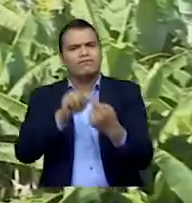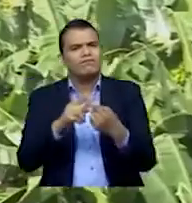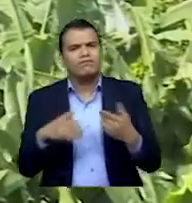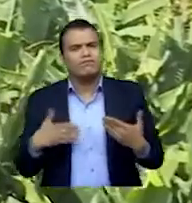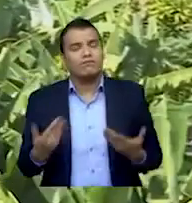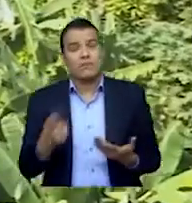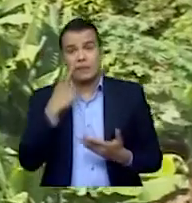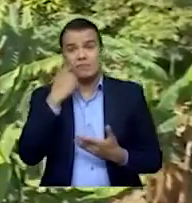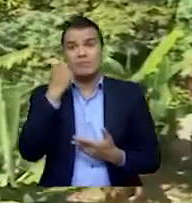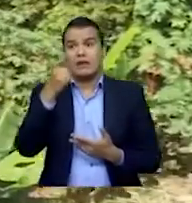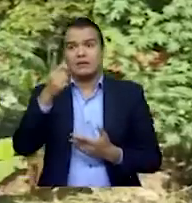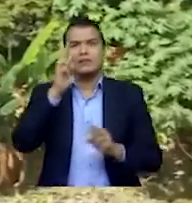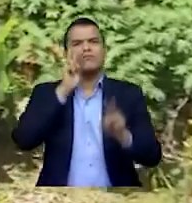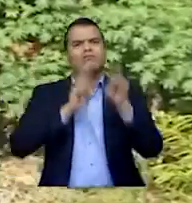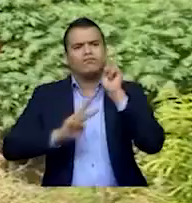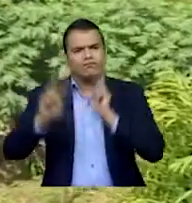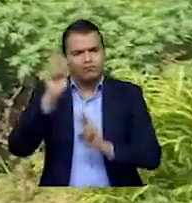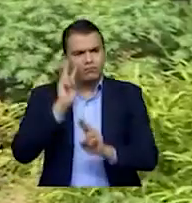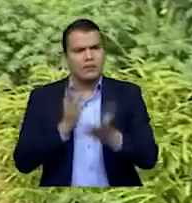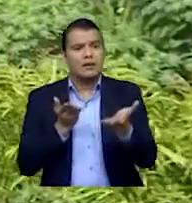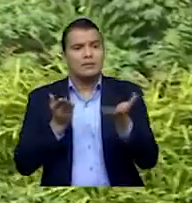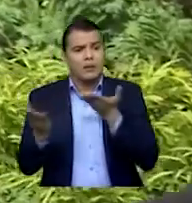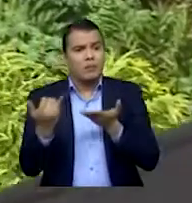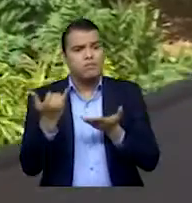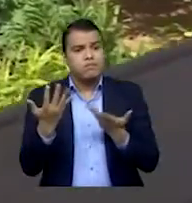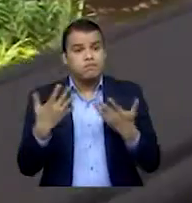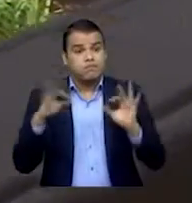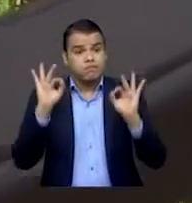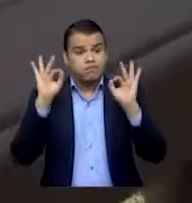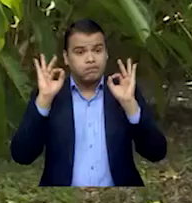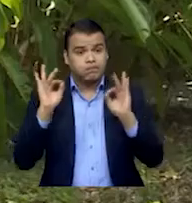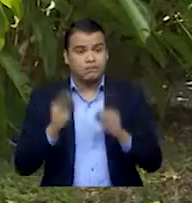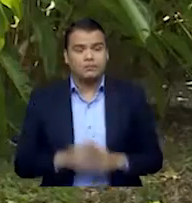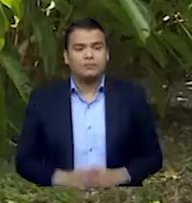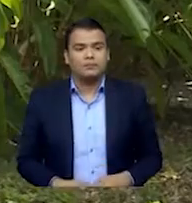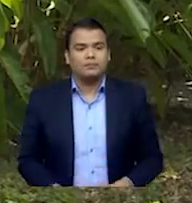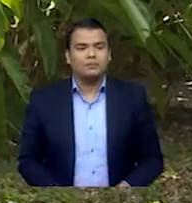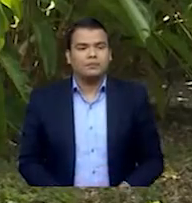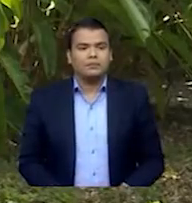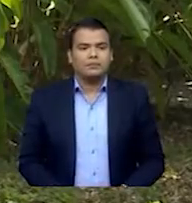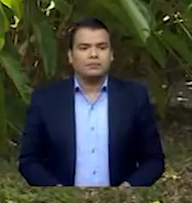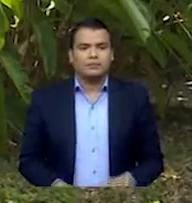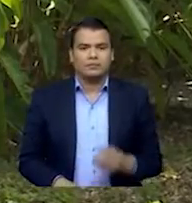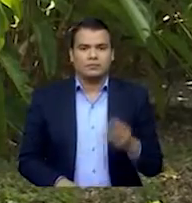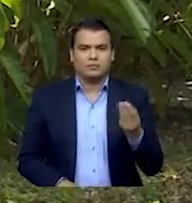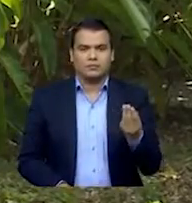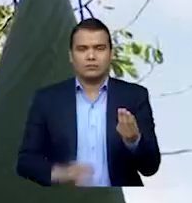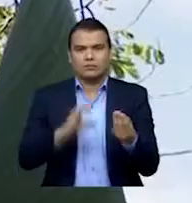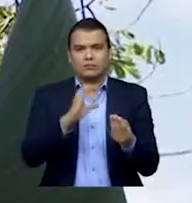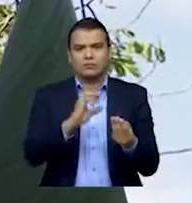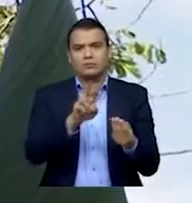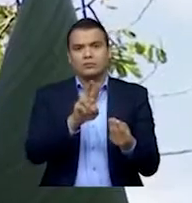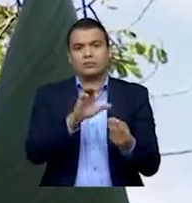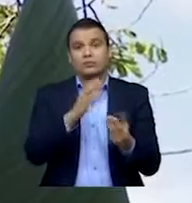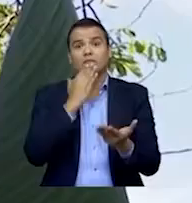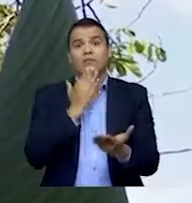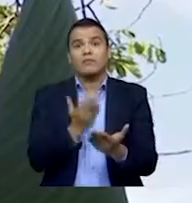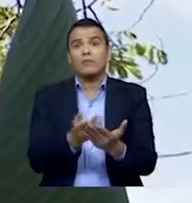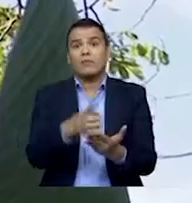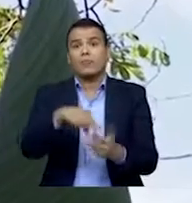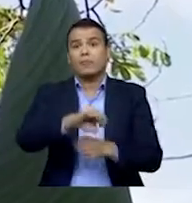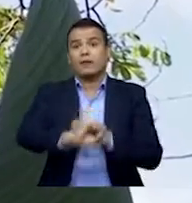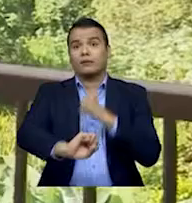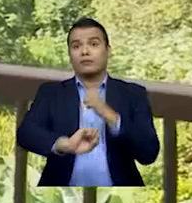turismo de naturaleza y conservación de las especies nativas de la zona yo quiero agradecerle a las redes del barco antonio por la confianza que nos ha dado